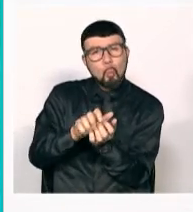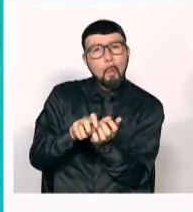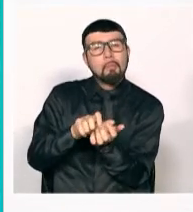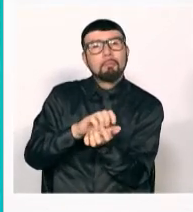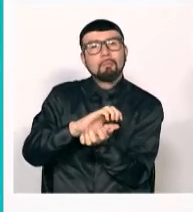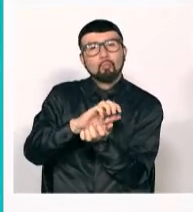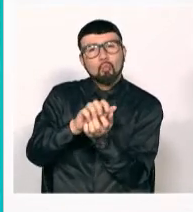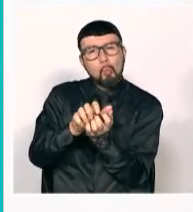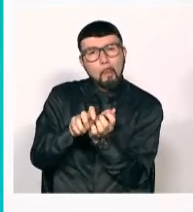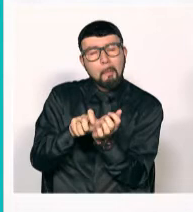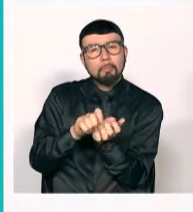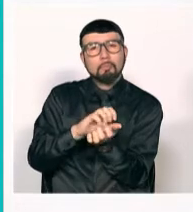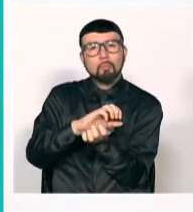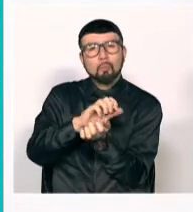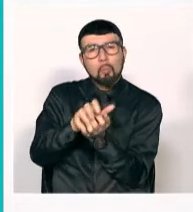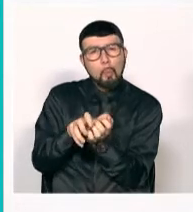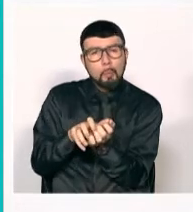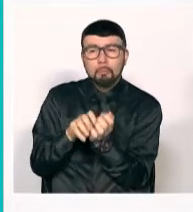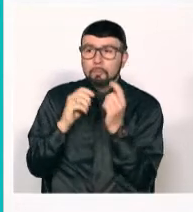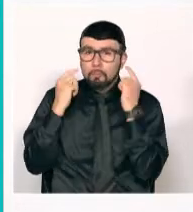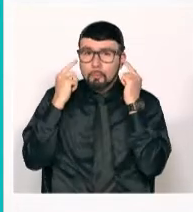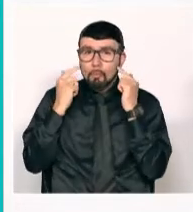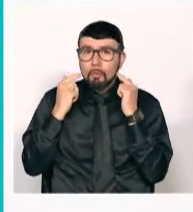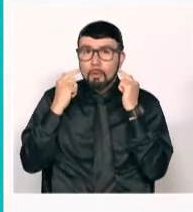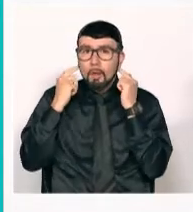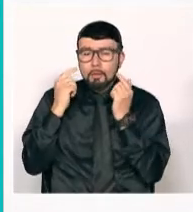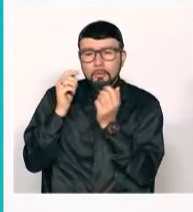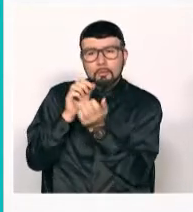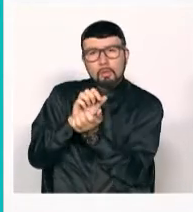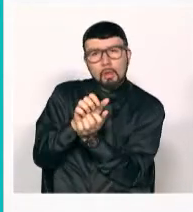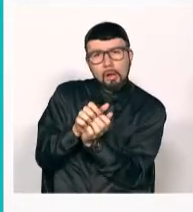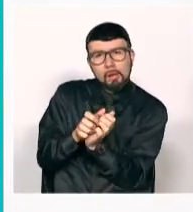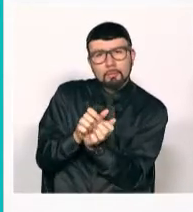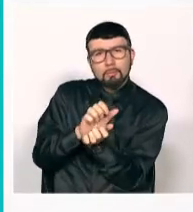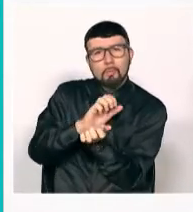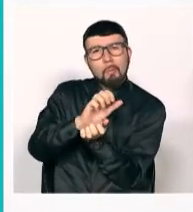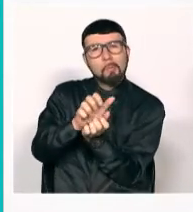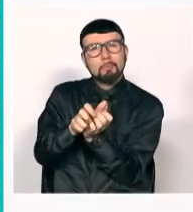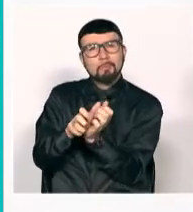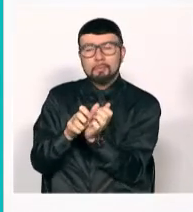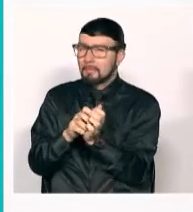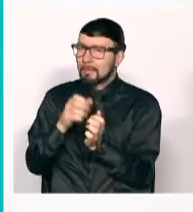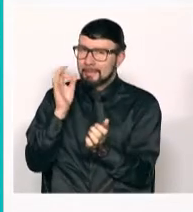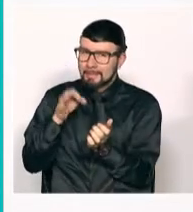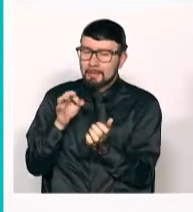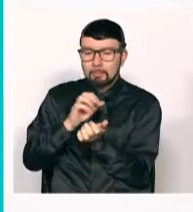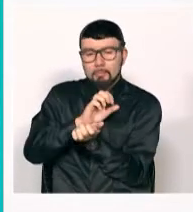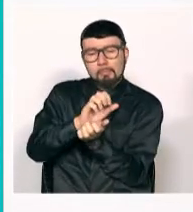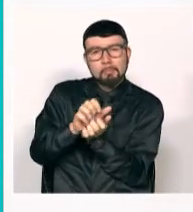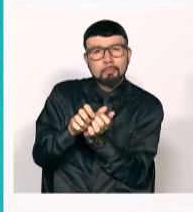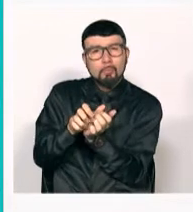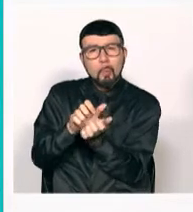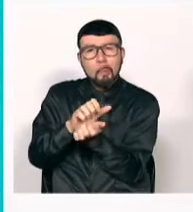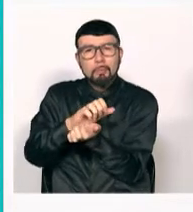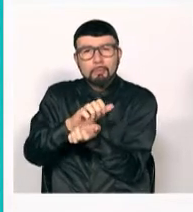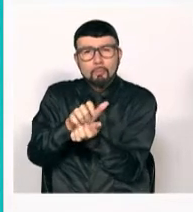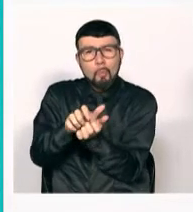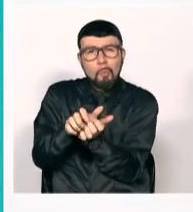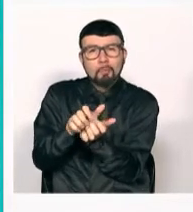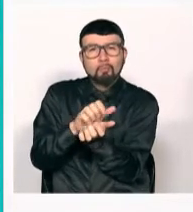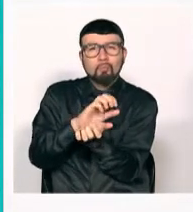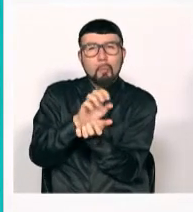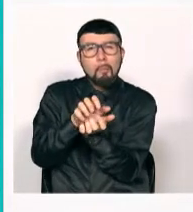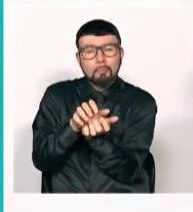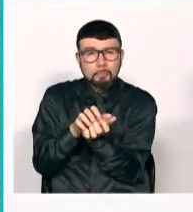el disco articular acompaña al cóndilo de la mandíbula en todo el movimiento. Ese movimiento se realiza dentro de